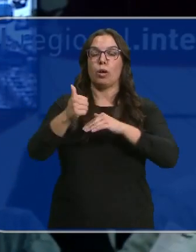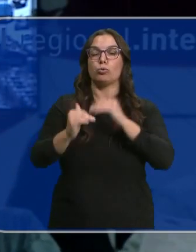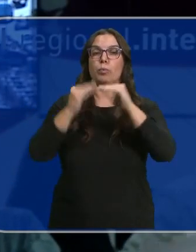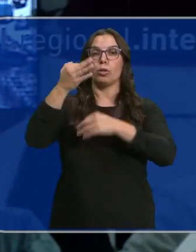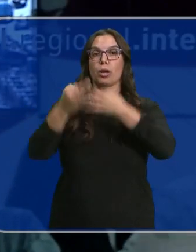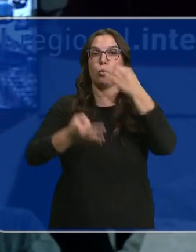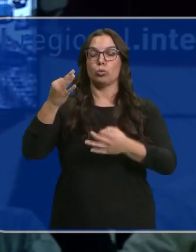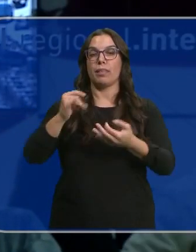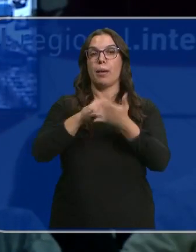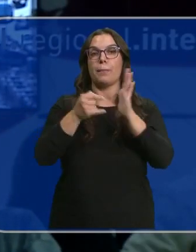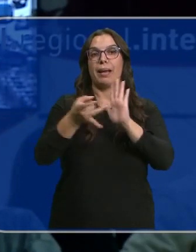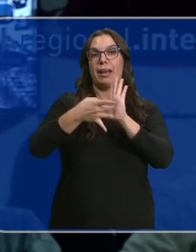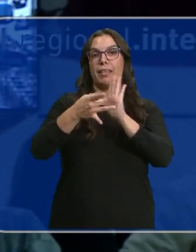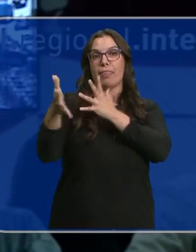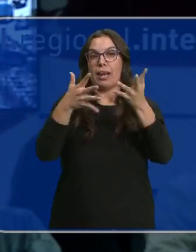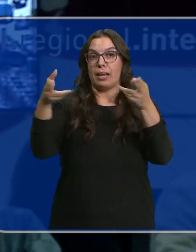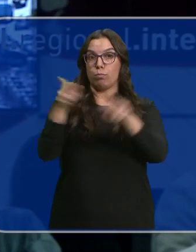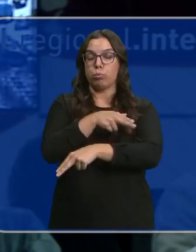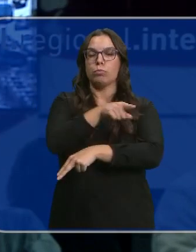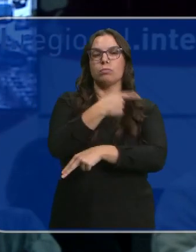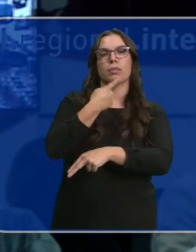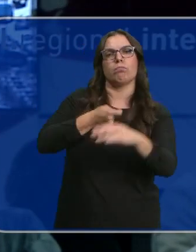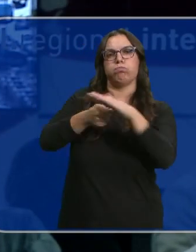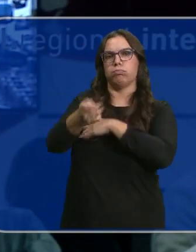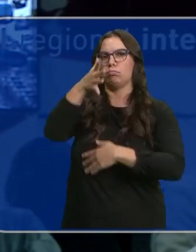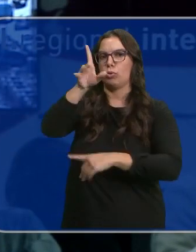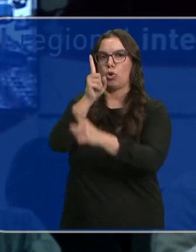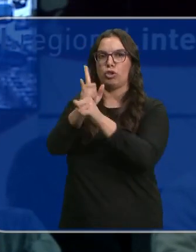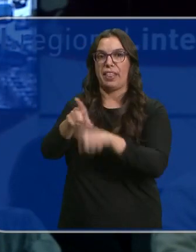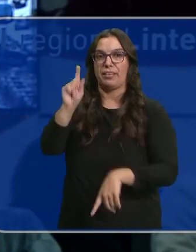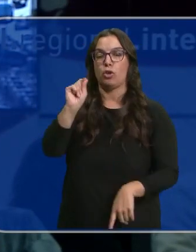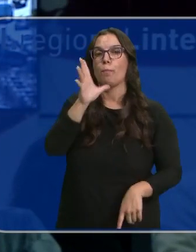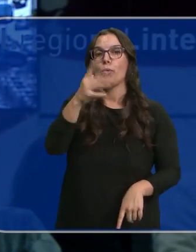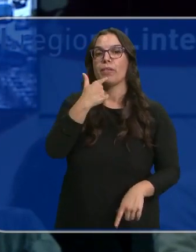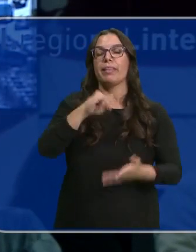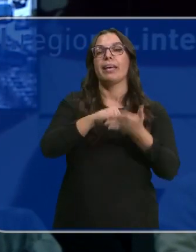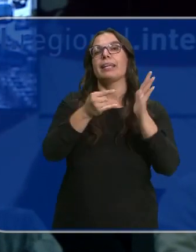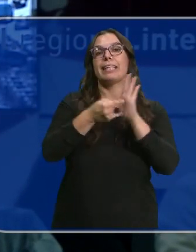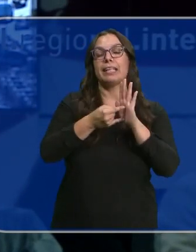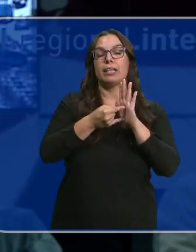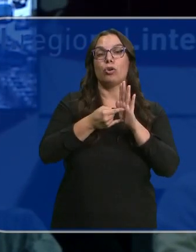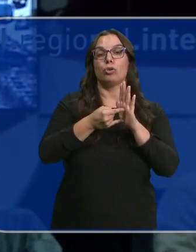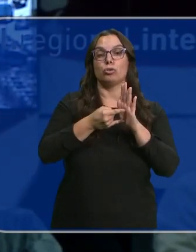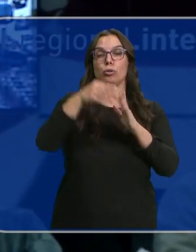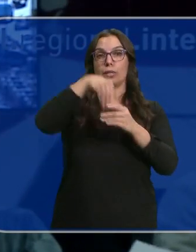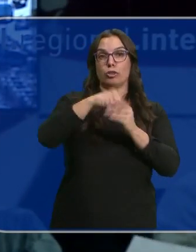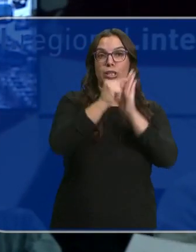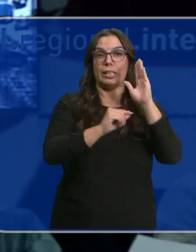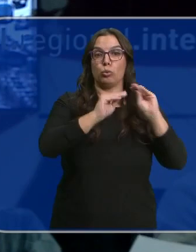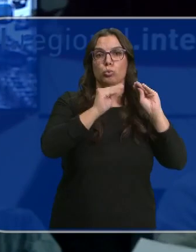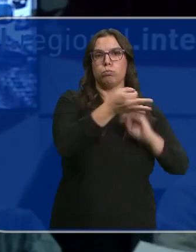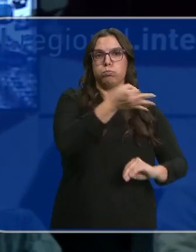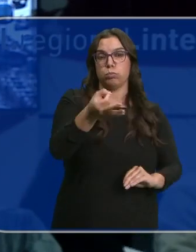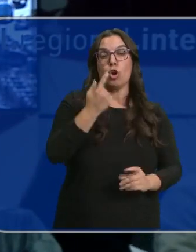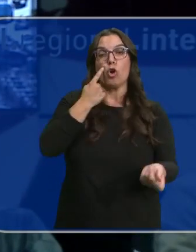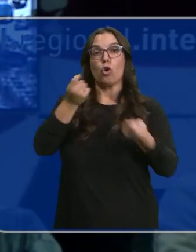que tumba el plan de calidad del aire. El Gobierno regional entiende que los criterios técnicos de los funcionarios autonómicos son los correctos y que la regulación